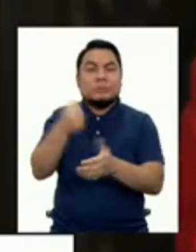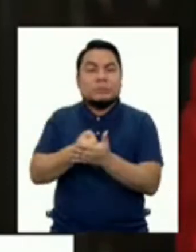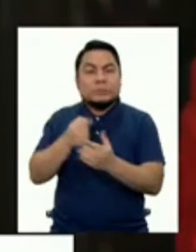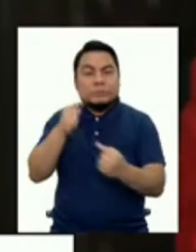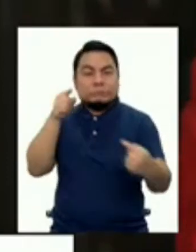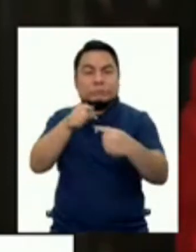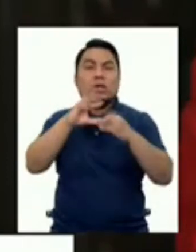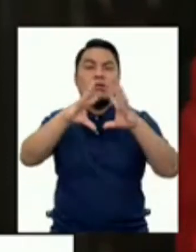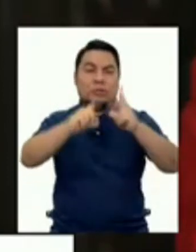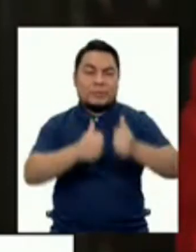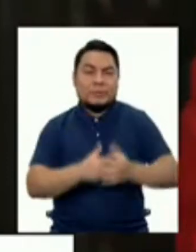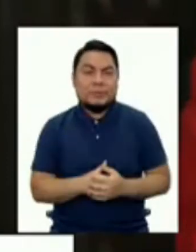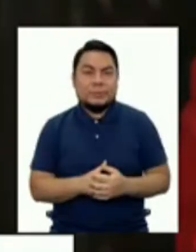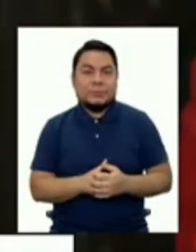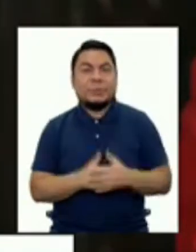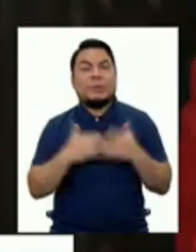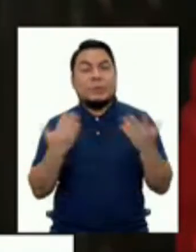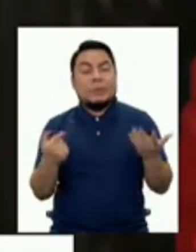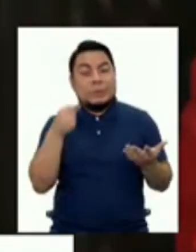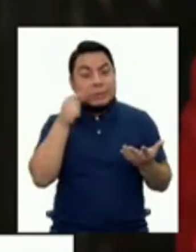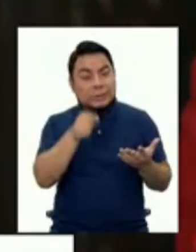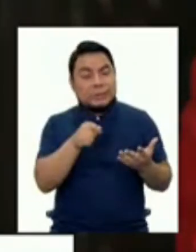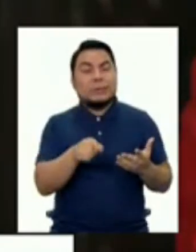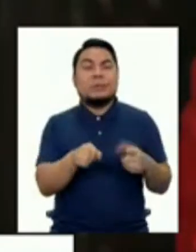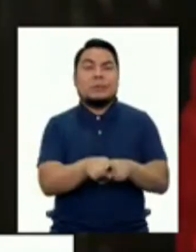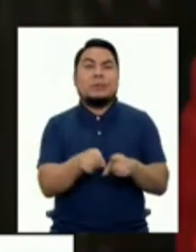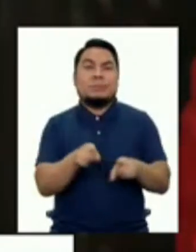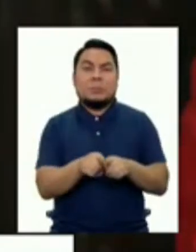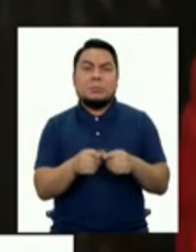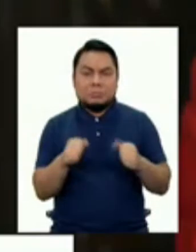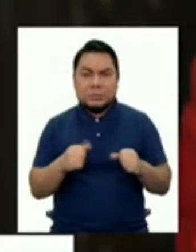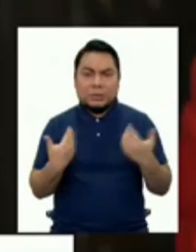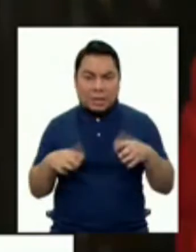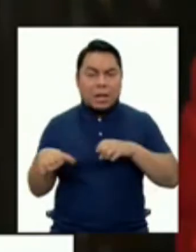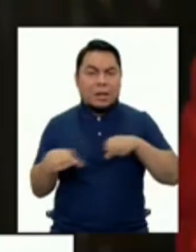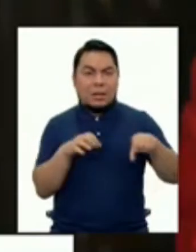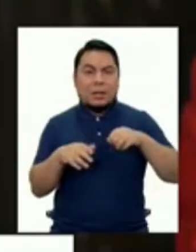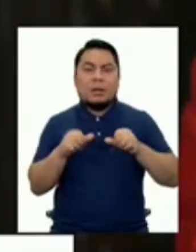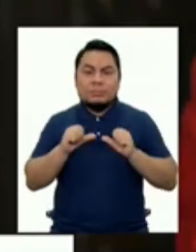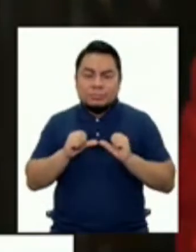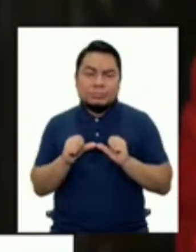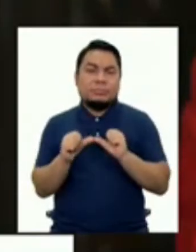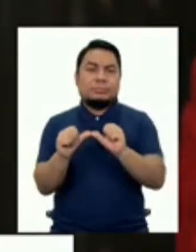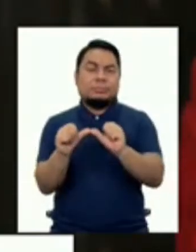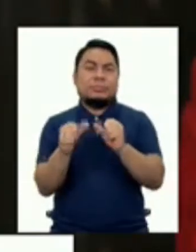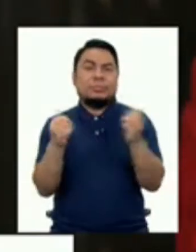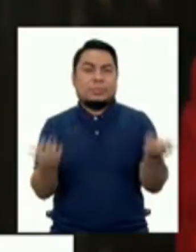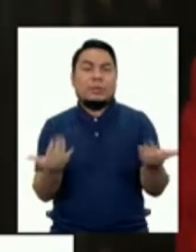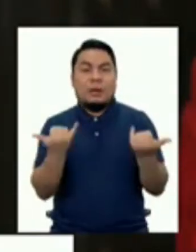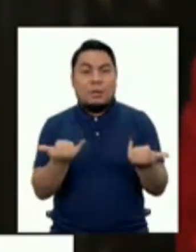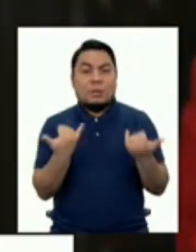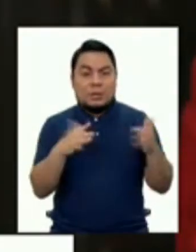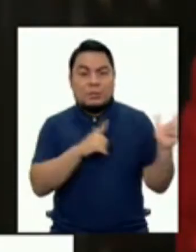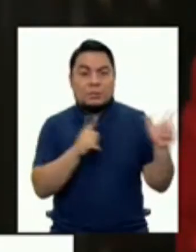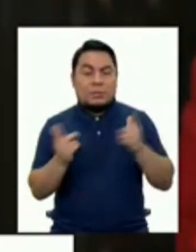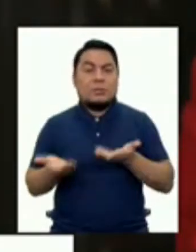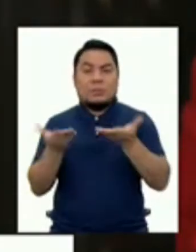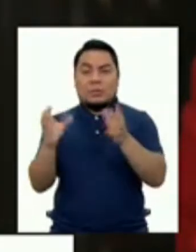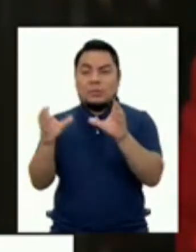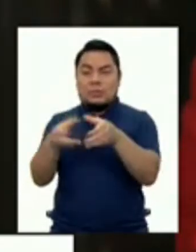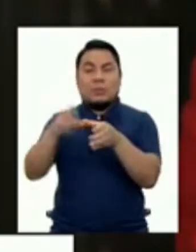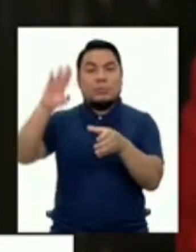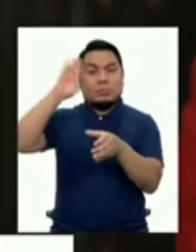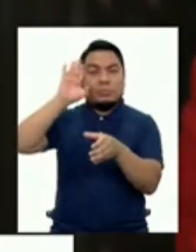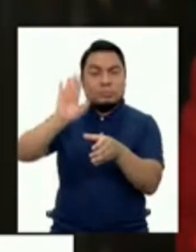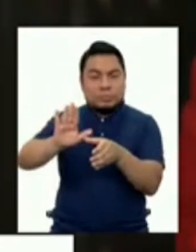delito. Esta situación se viene dando en forma permanente y ya la disposición del Comando de la